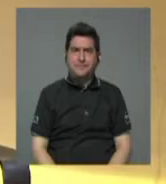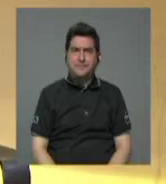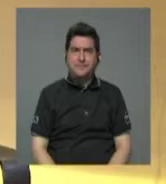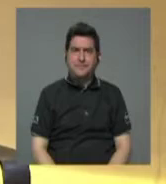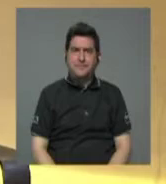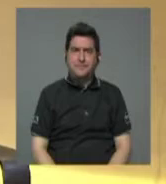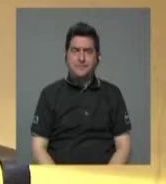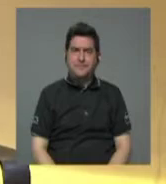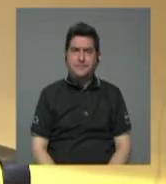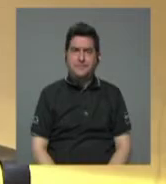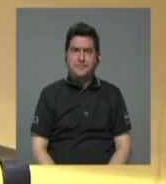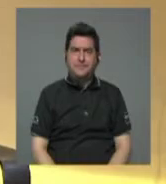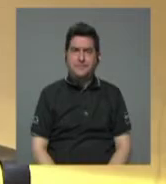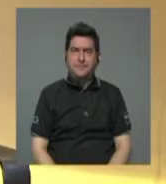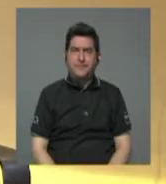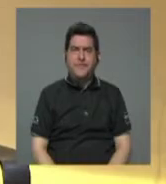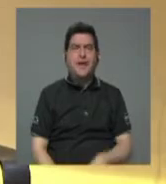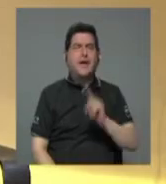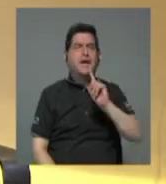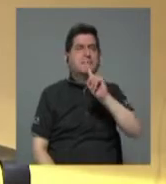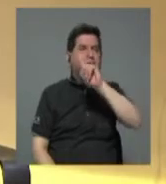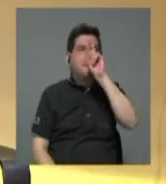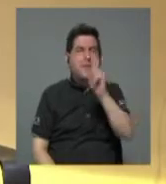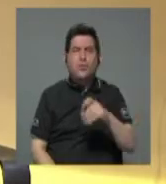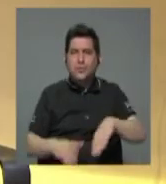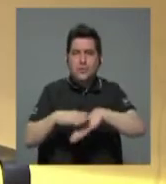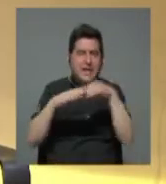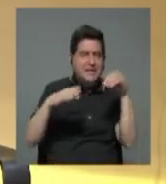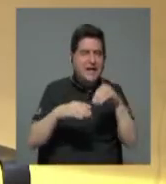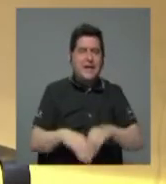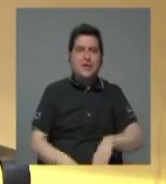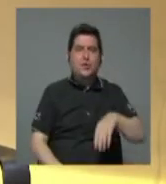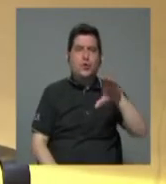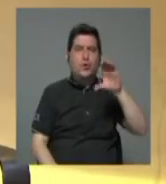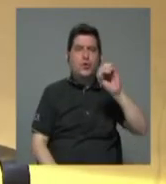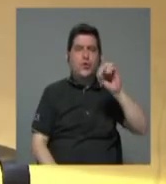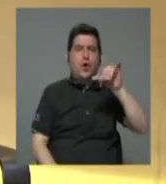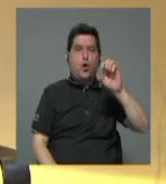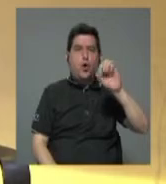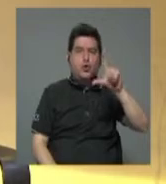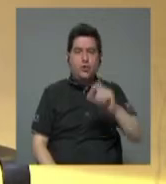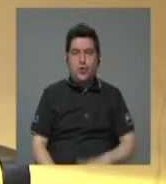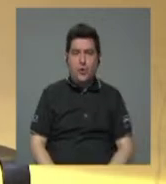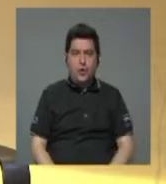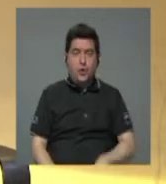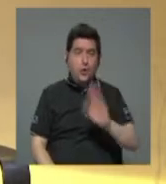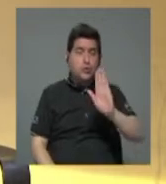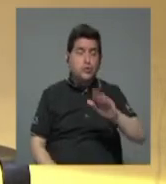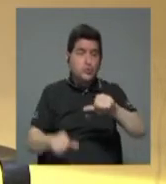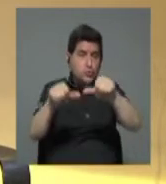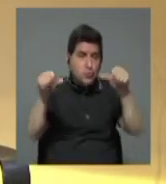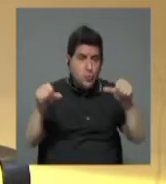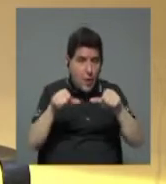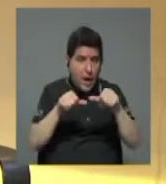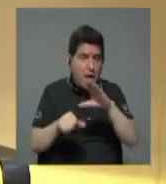su zona, ya esta es una pregunta saliendo de Coyol, su zona o Costa Rica